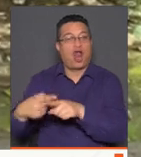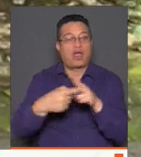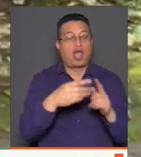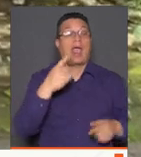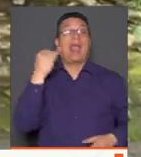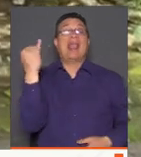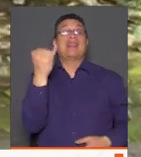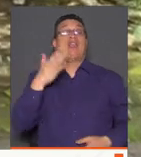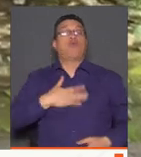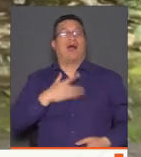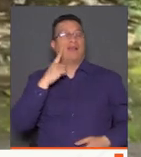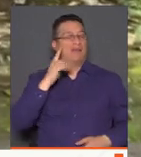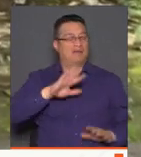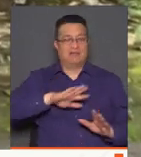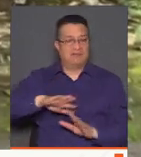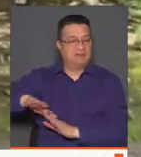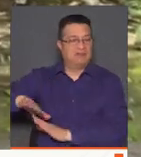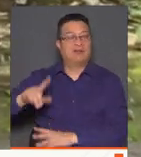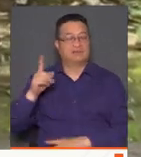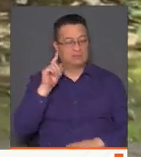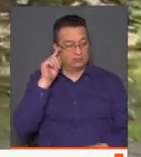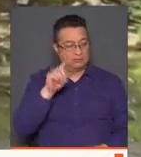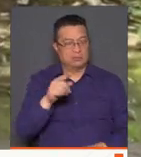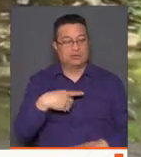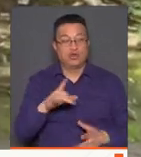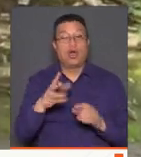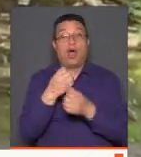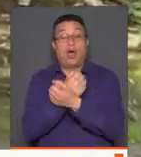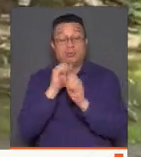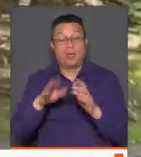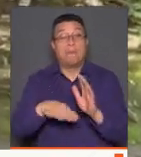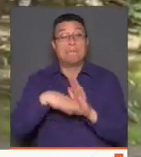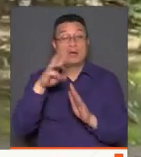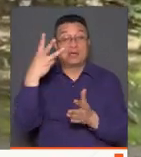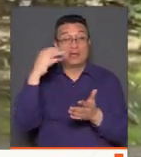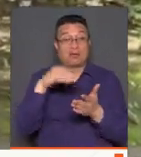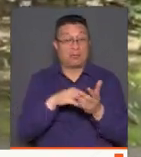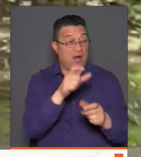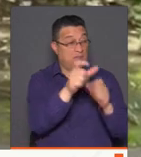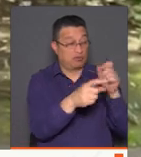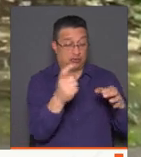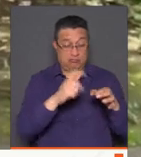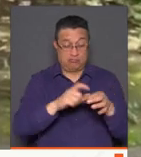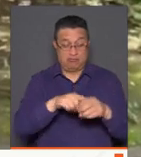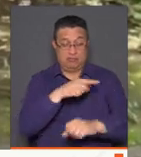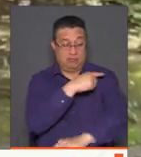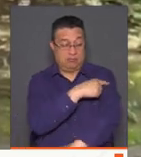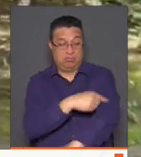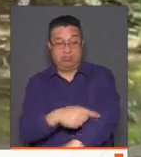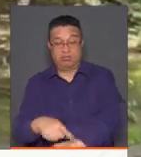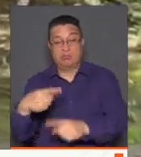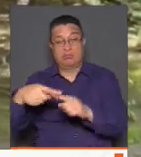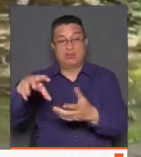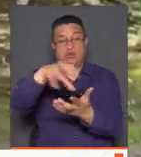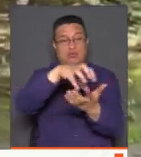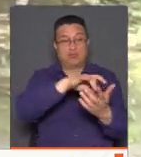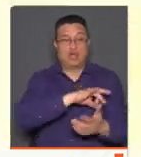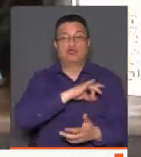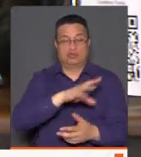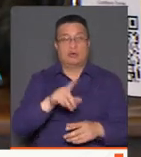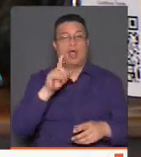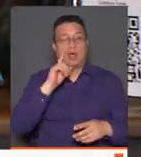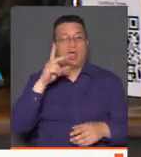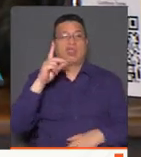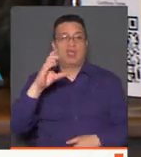individuales. Y nos estamos quedando, más allá de esta renuncia, con más de 30.000 militantes que a lo largo del territorio y las distintas comunas de nuestro país hacen democracia